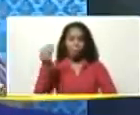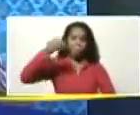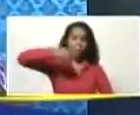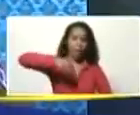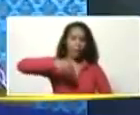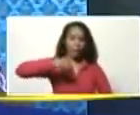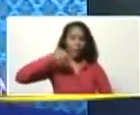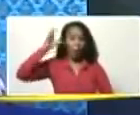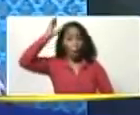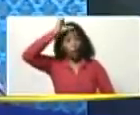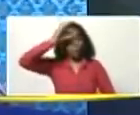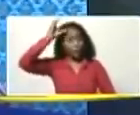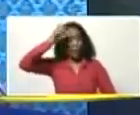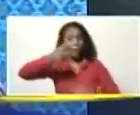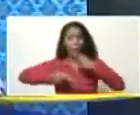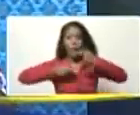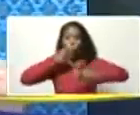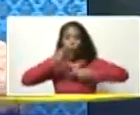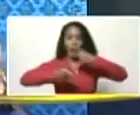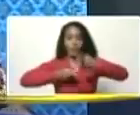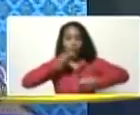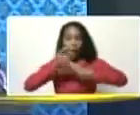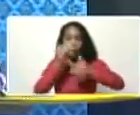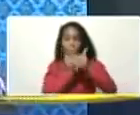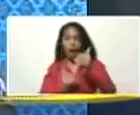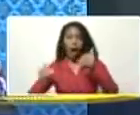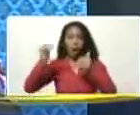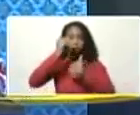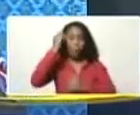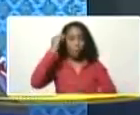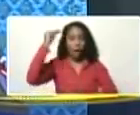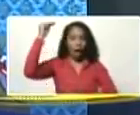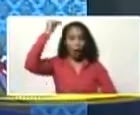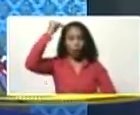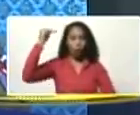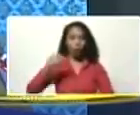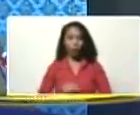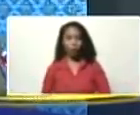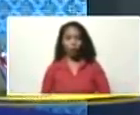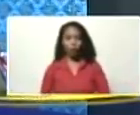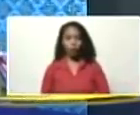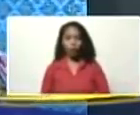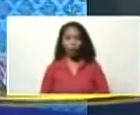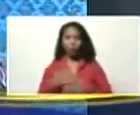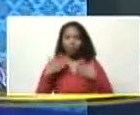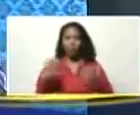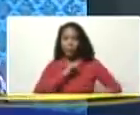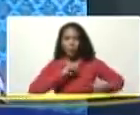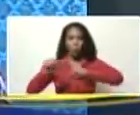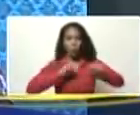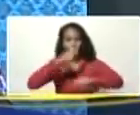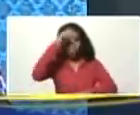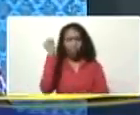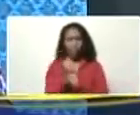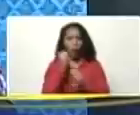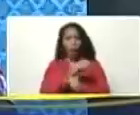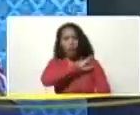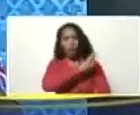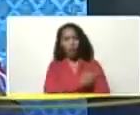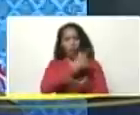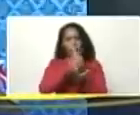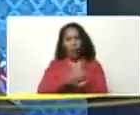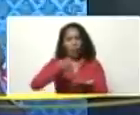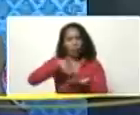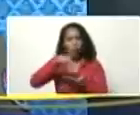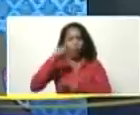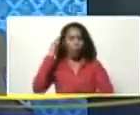más conciencia política, de mayor madurez en el accionar y en el rol de la Fuerza Armada Nacional Bolivariana en